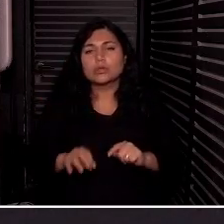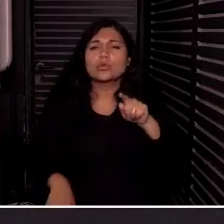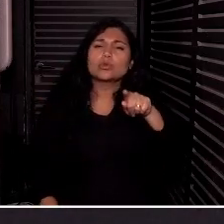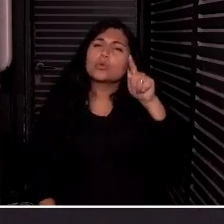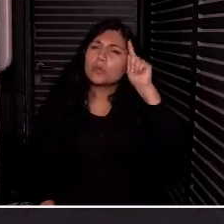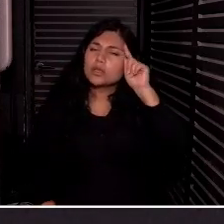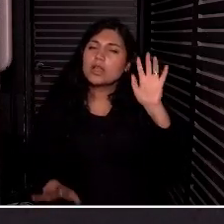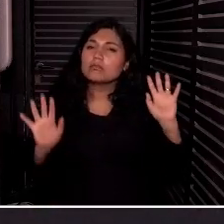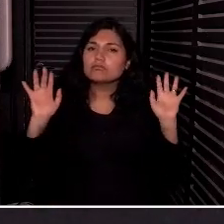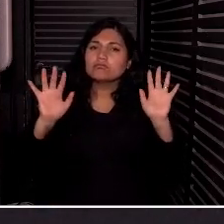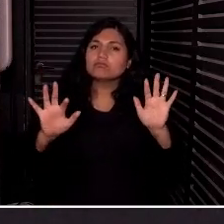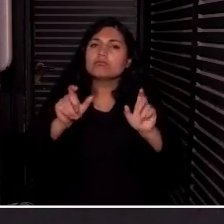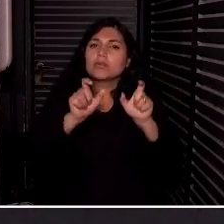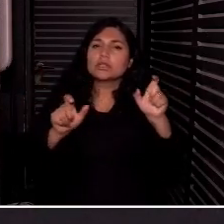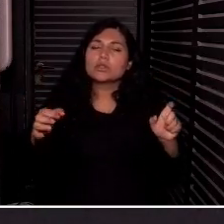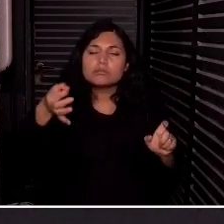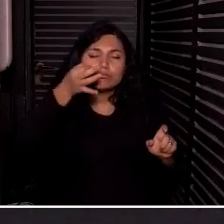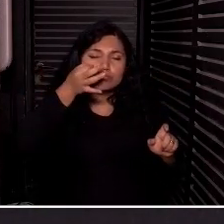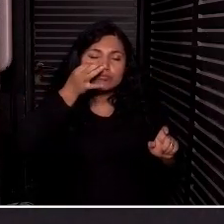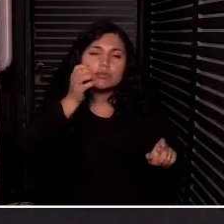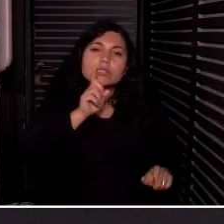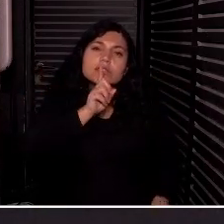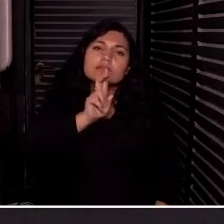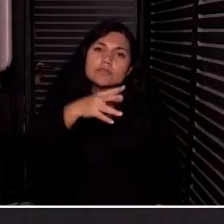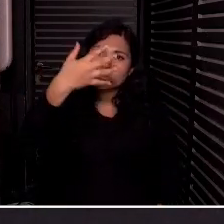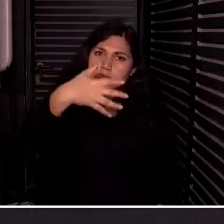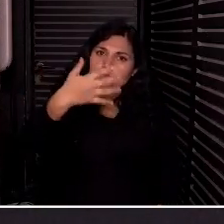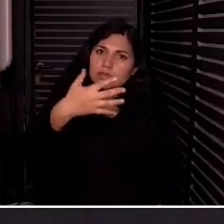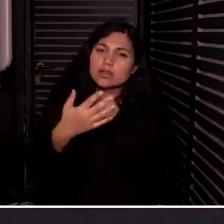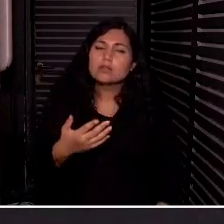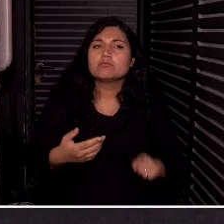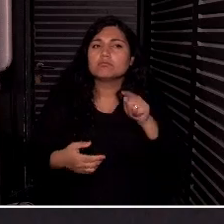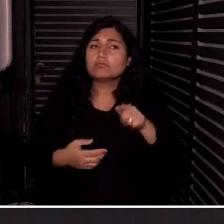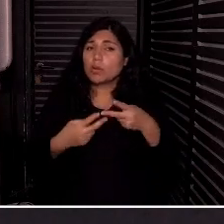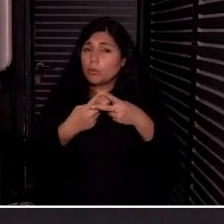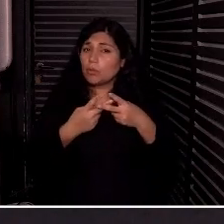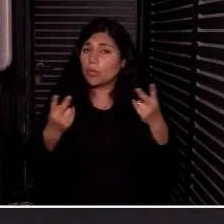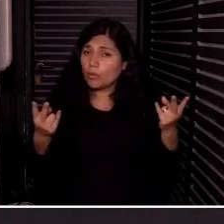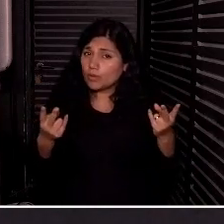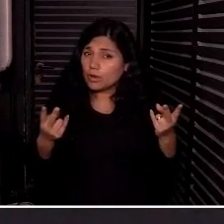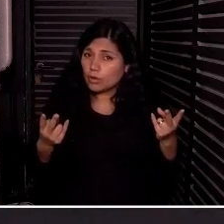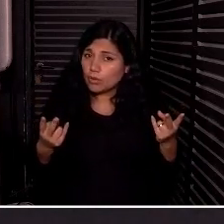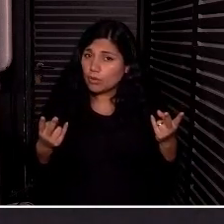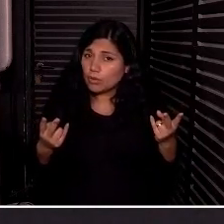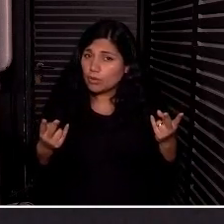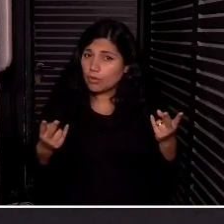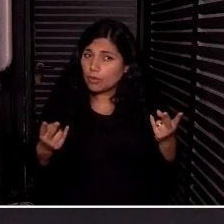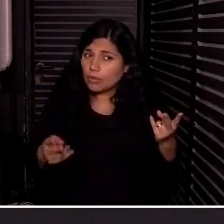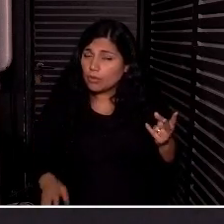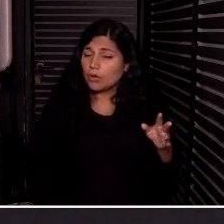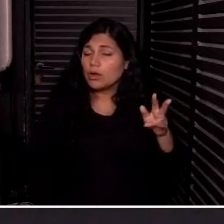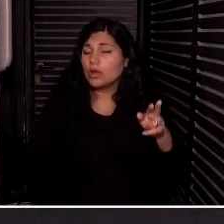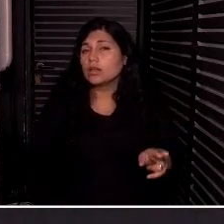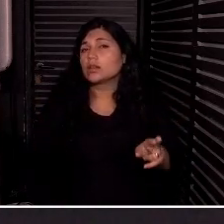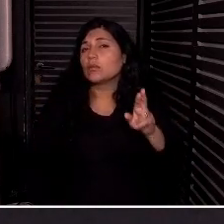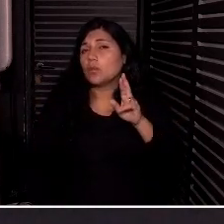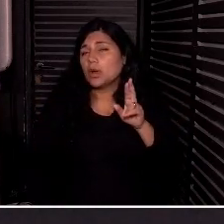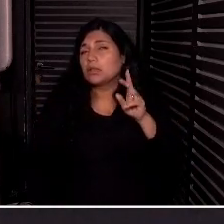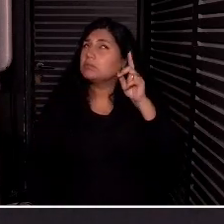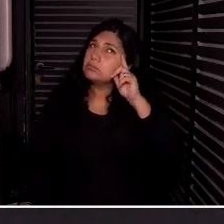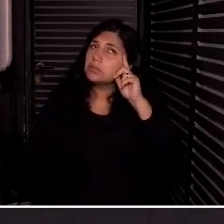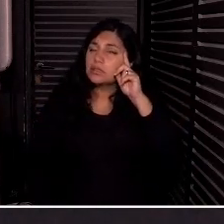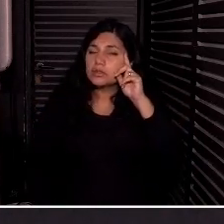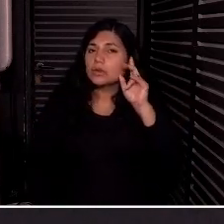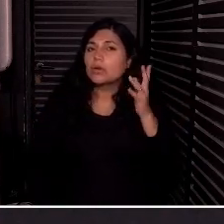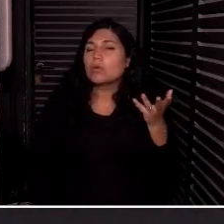televisivas Y si ha por el hecho de ser público puedo adivinar un poco por dónde hay la respuesta no pero la hago de todas maneras por el hecho